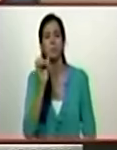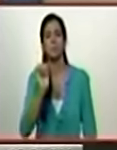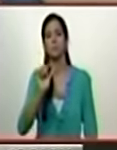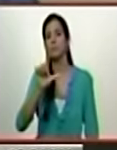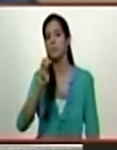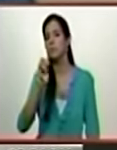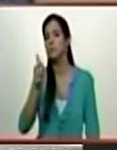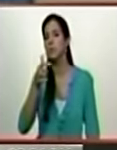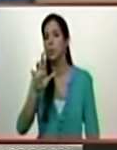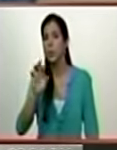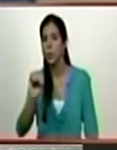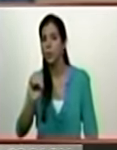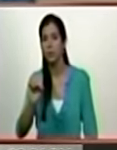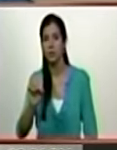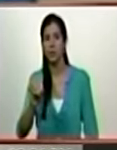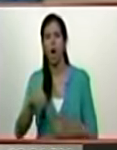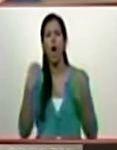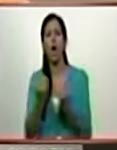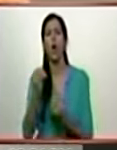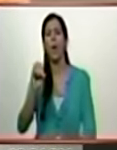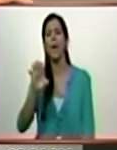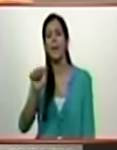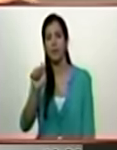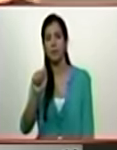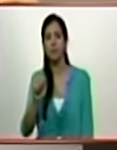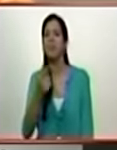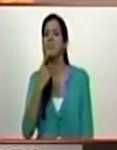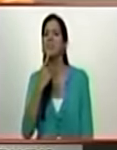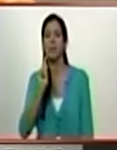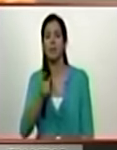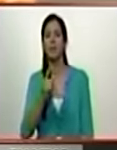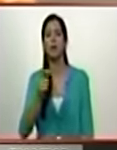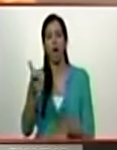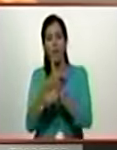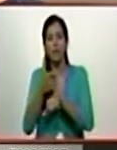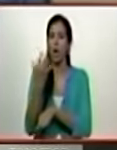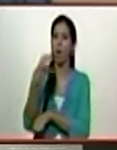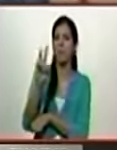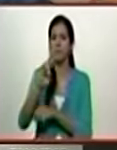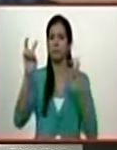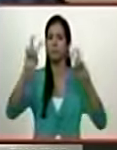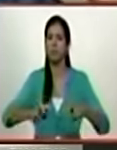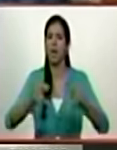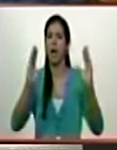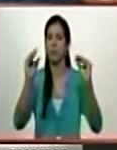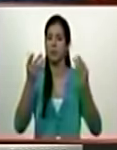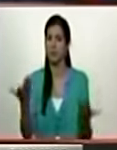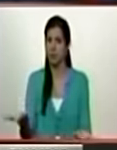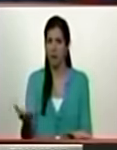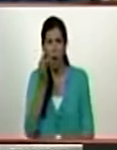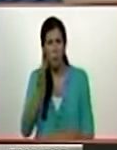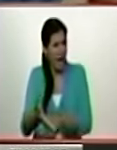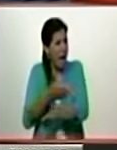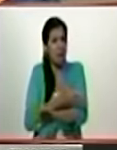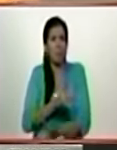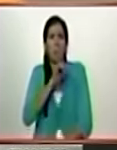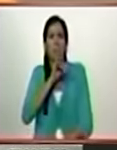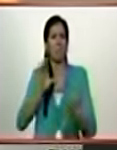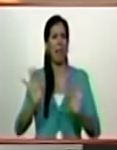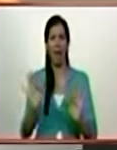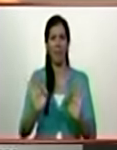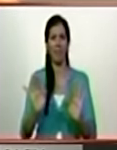de la OEA saca una declaración que tenemos que sentarnos gobierno colombiano y gobierno venezolano. ¿Por qué no decía nada Almagro eso cuando se llevaban los alimentos